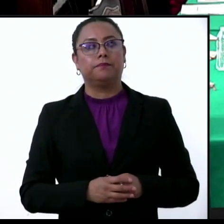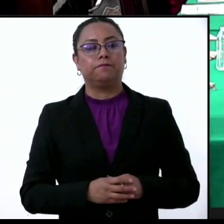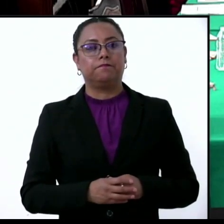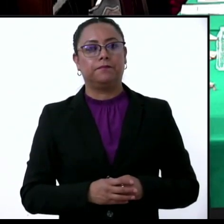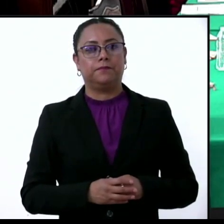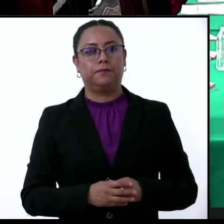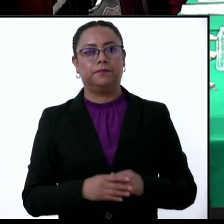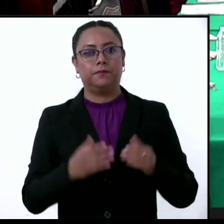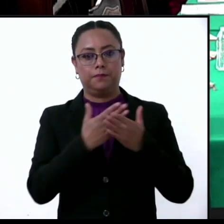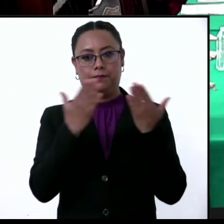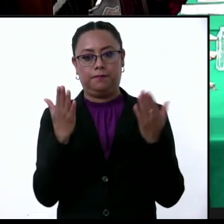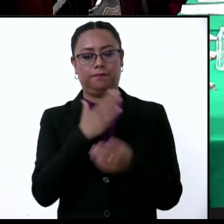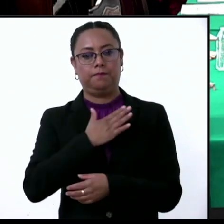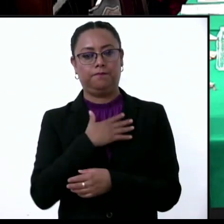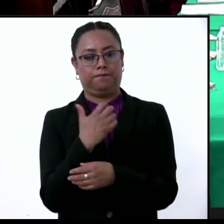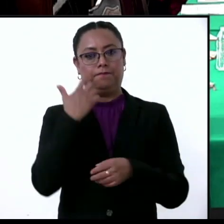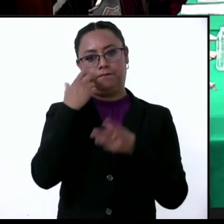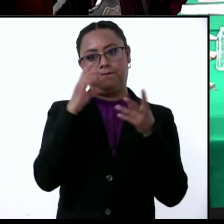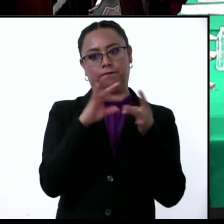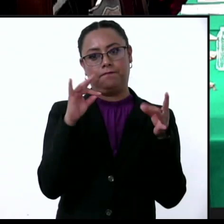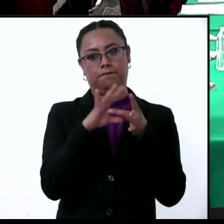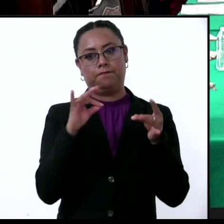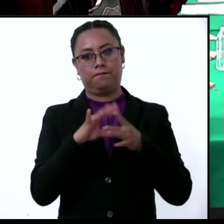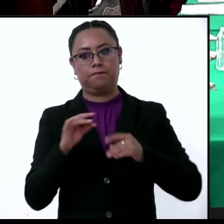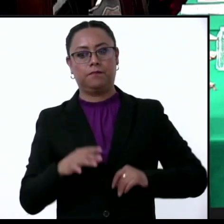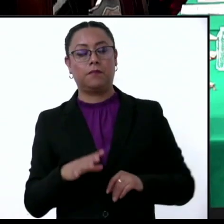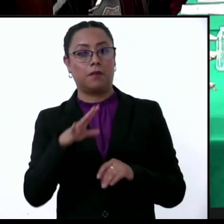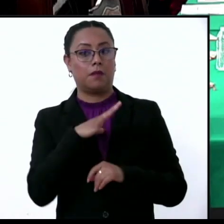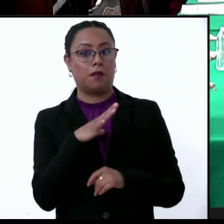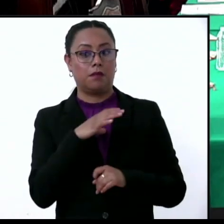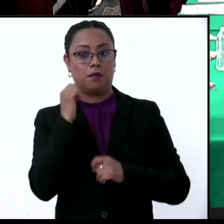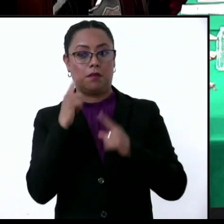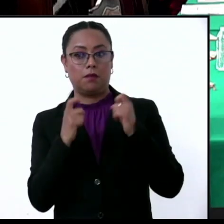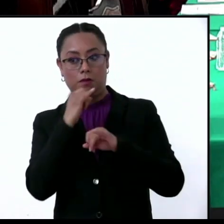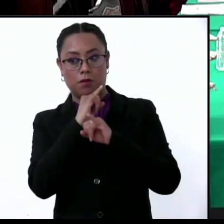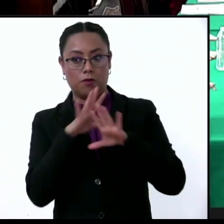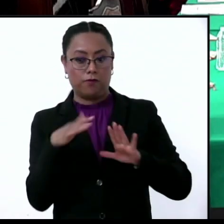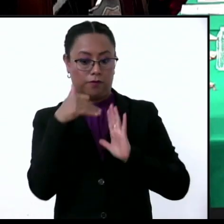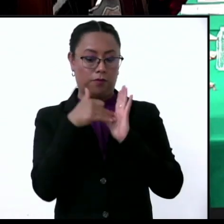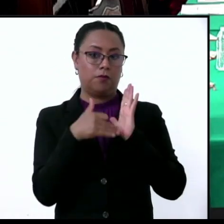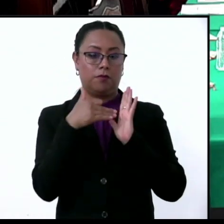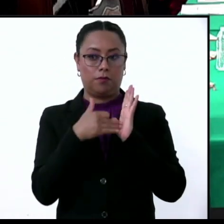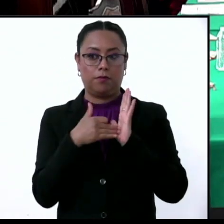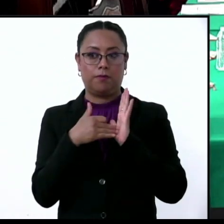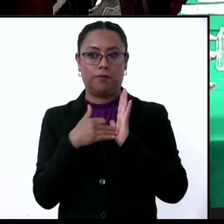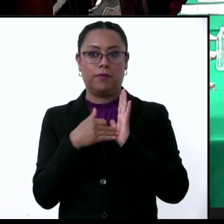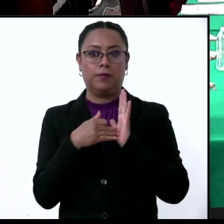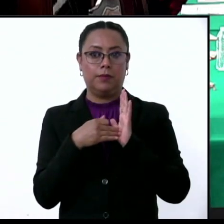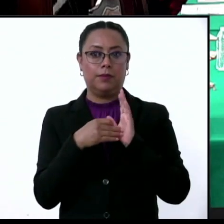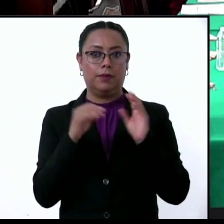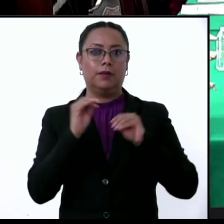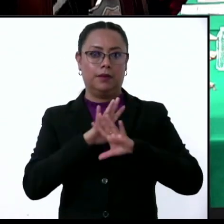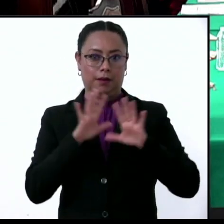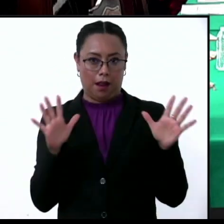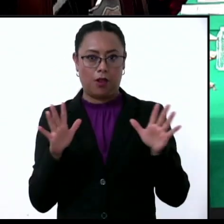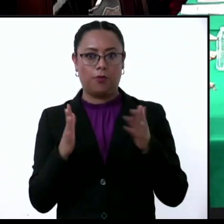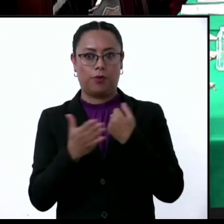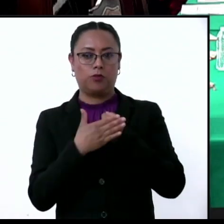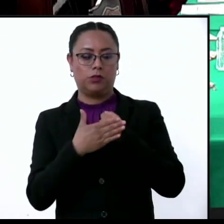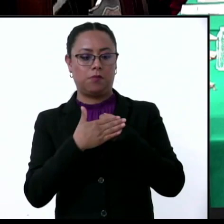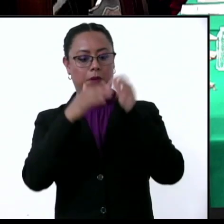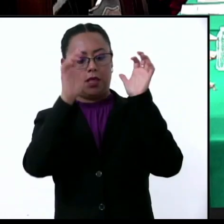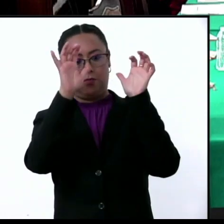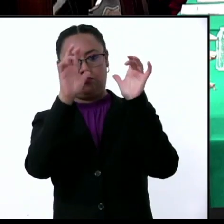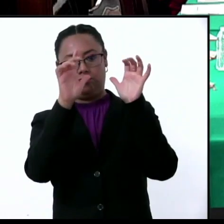quisiera señalar, si quedó alguna información pendiente, por supuesto que se las